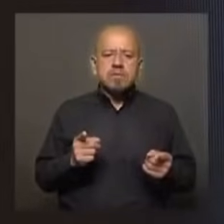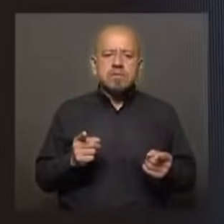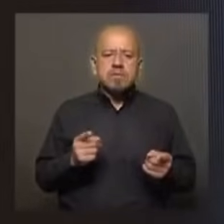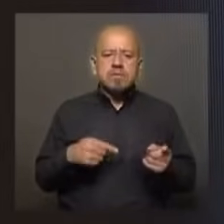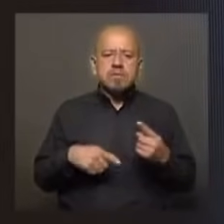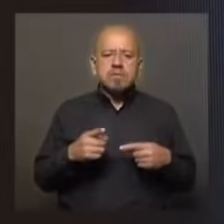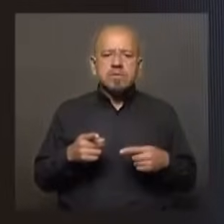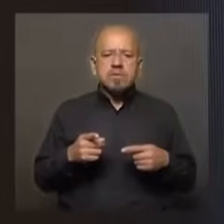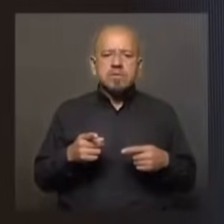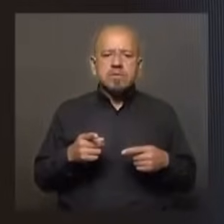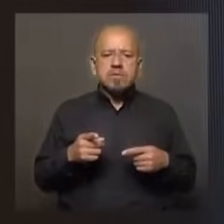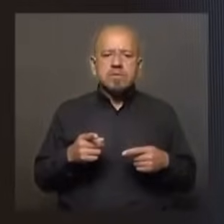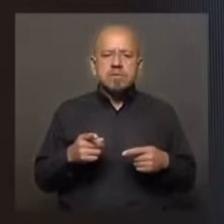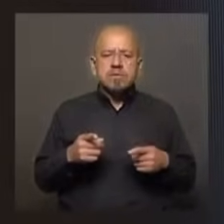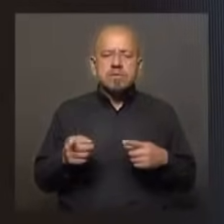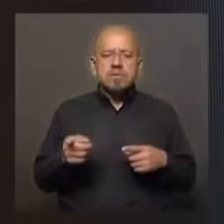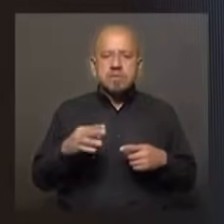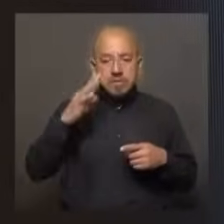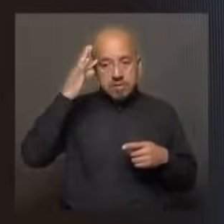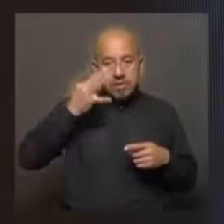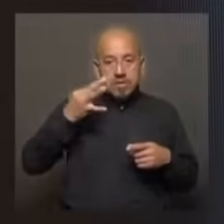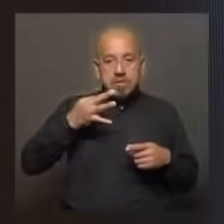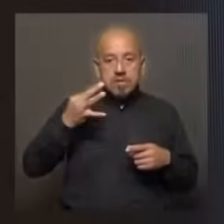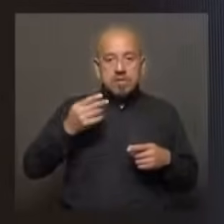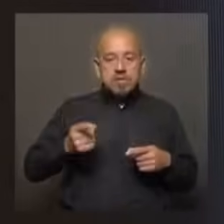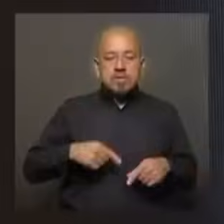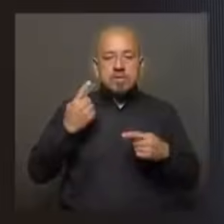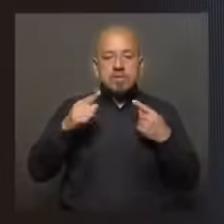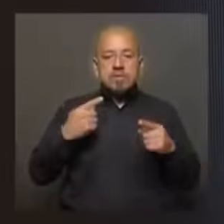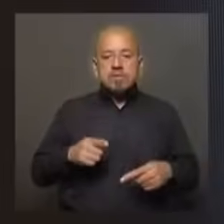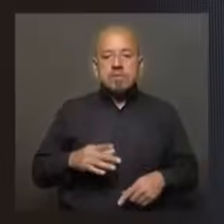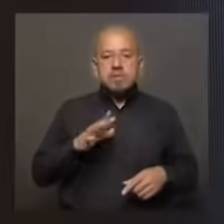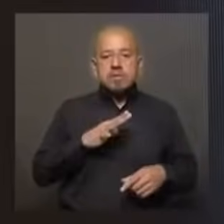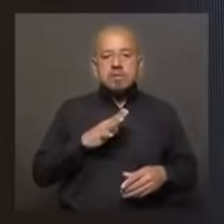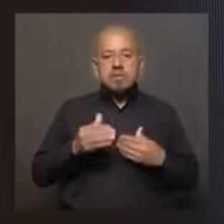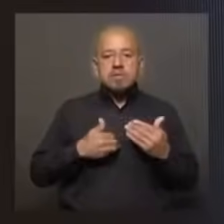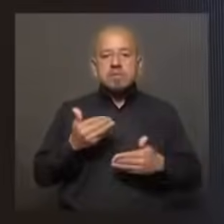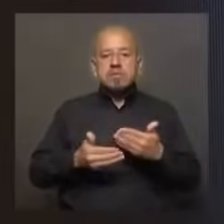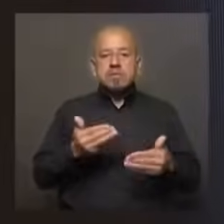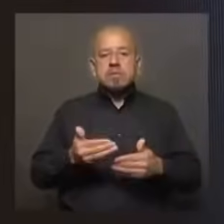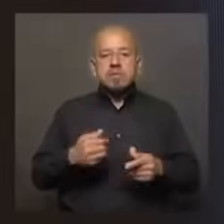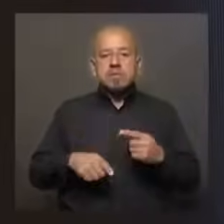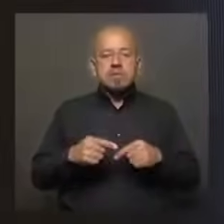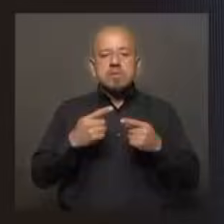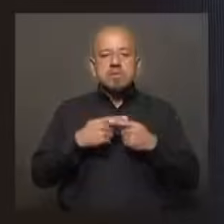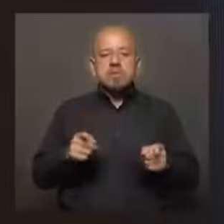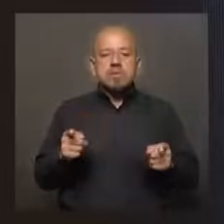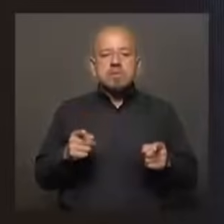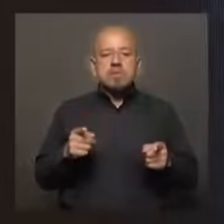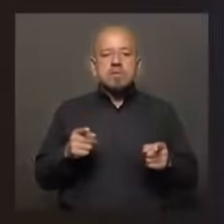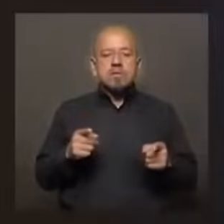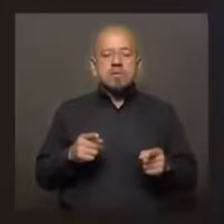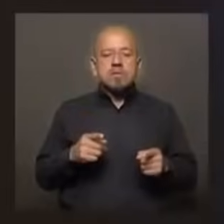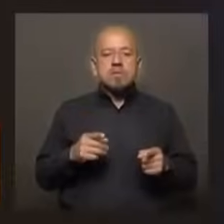en el interior, por ejemplo, ciertas realidades son diferentes y ciertos procesos son distintos. De hecho, no en vano, muchos de los